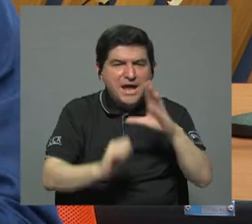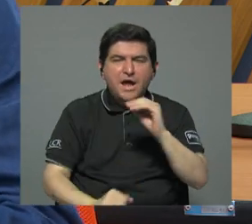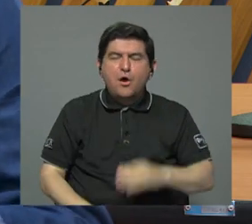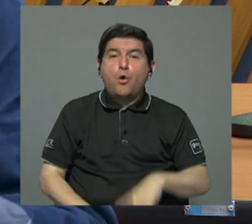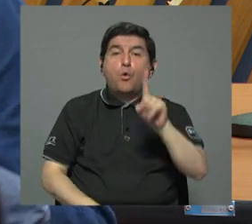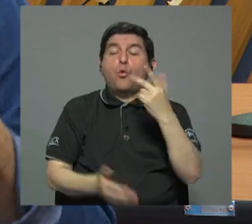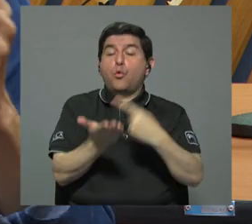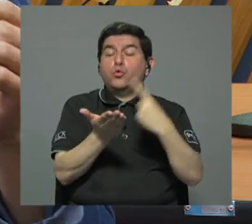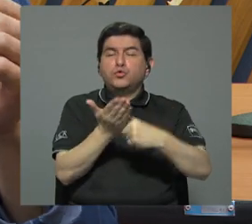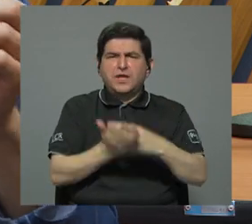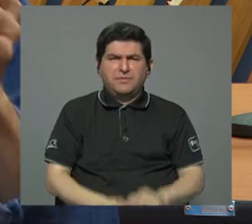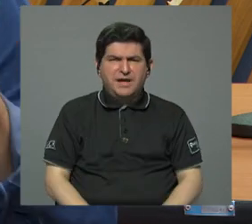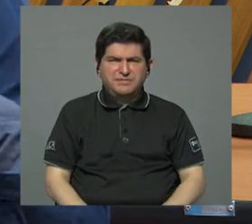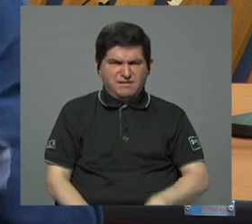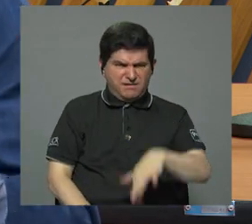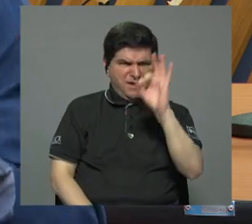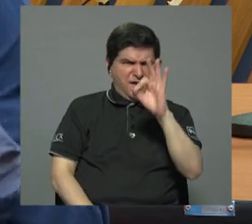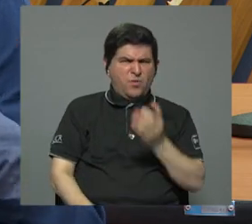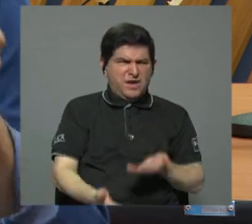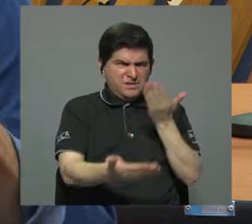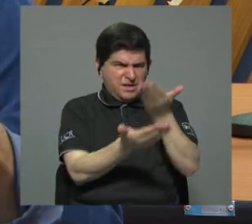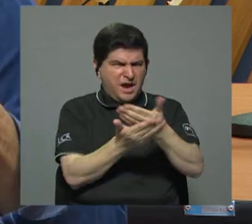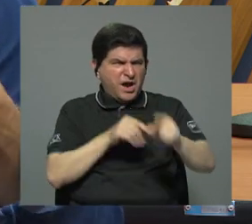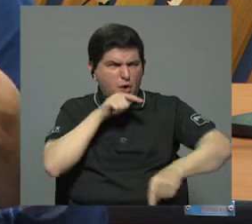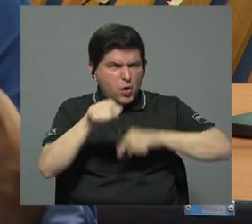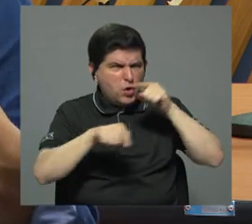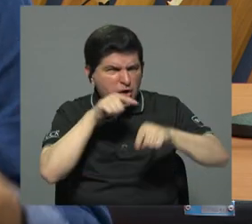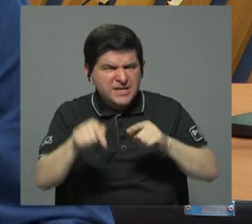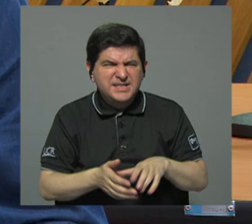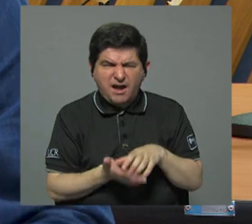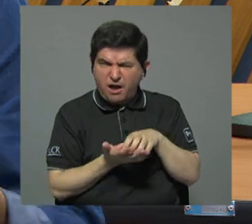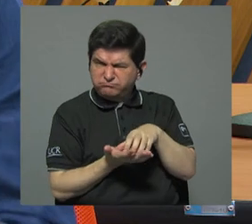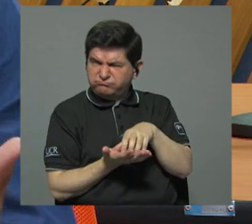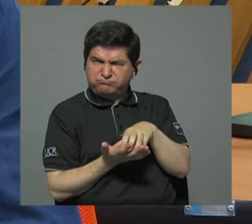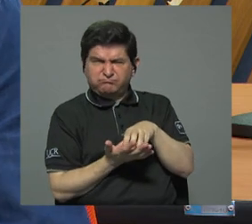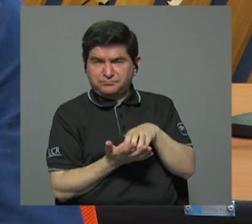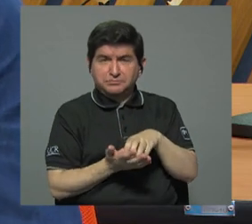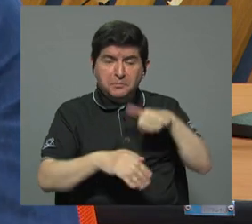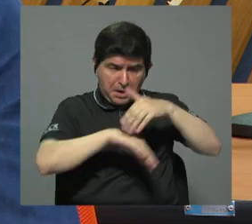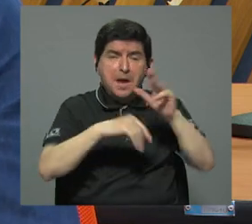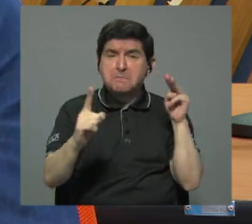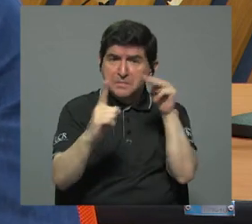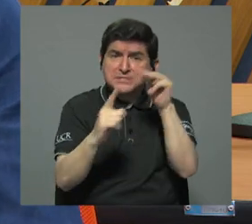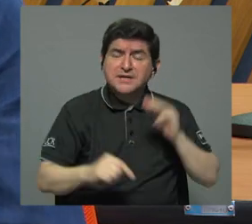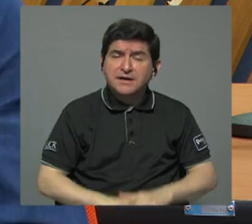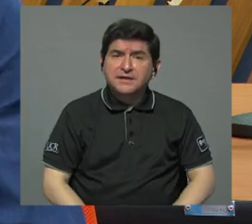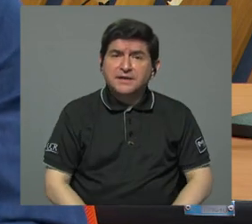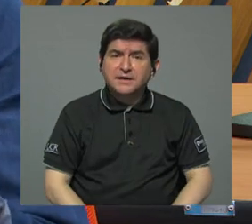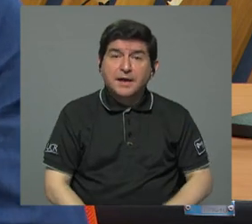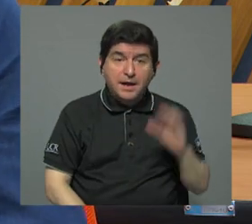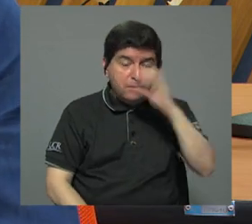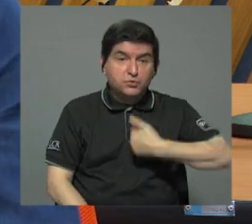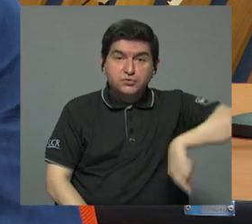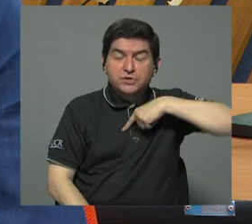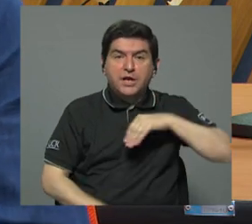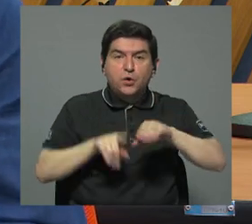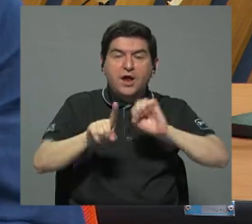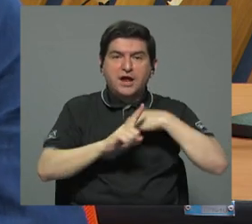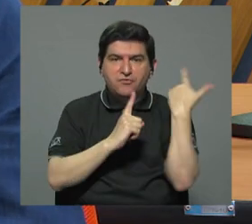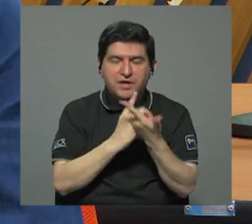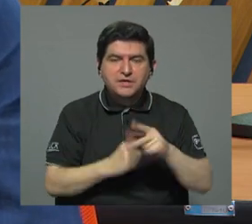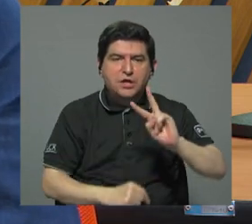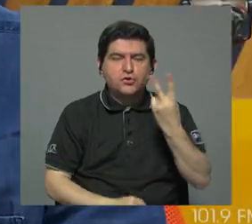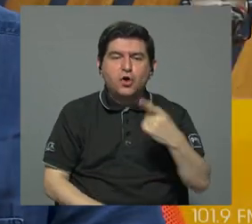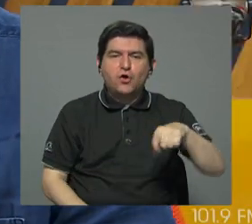un debate y se topa con propuestas o críticas dudosas, envíenos un mensaje. Búsquenos en redes sociales como Doble